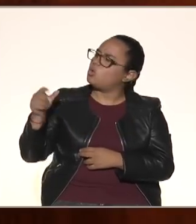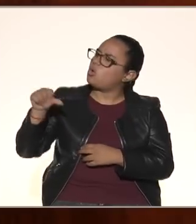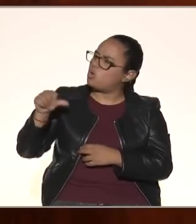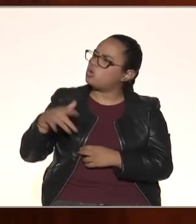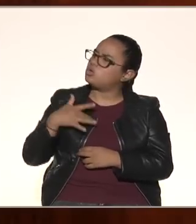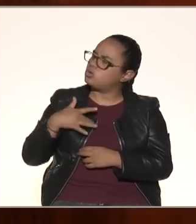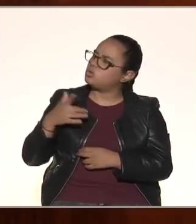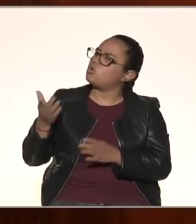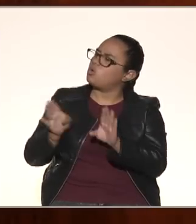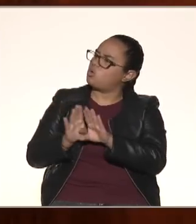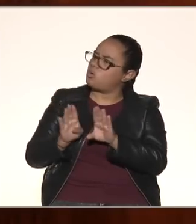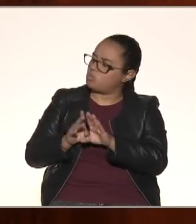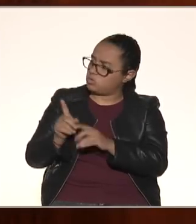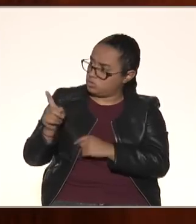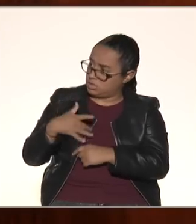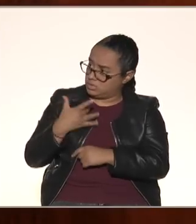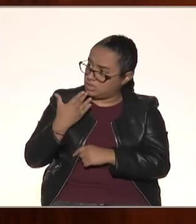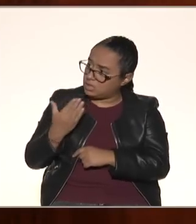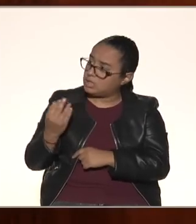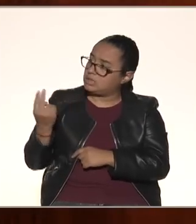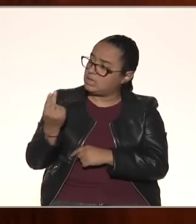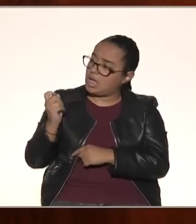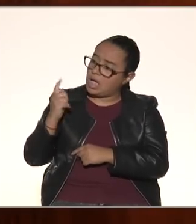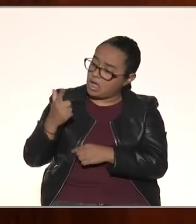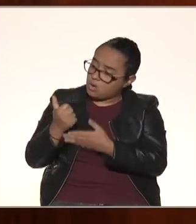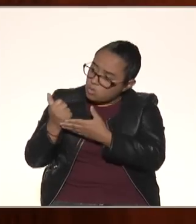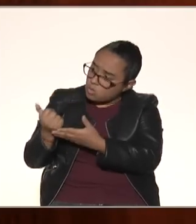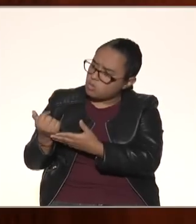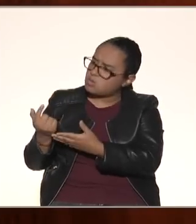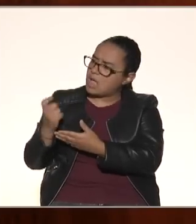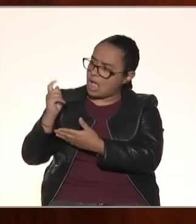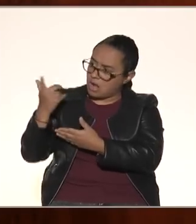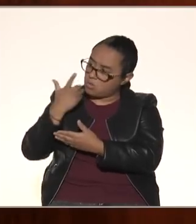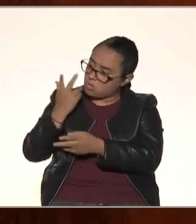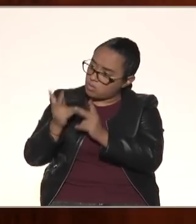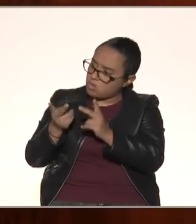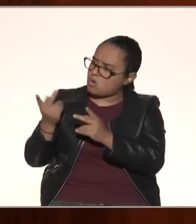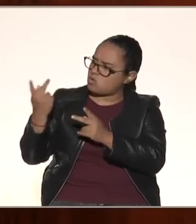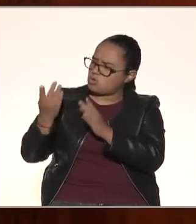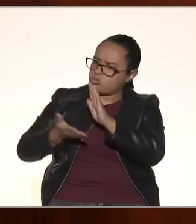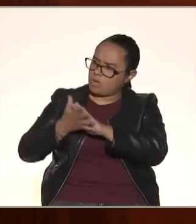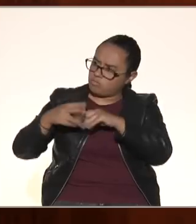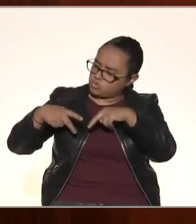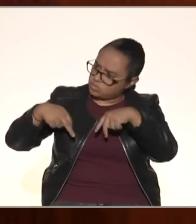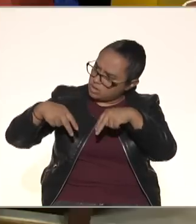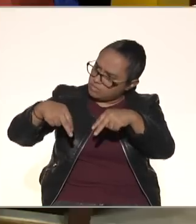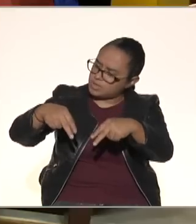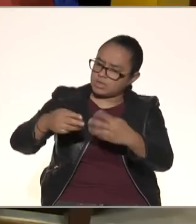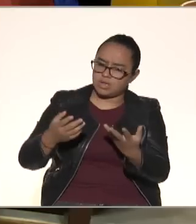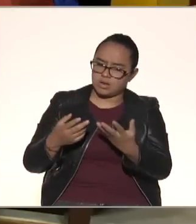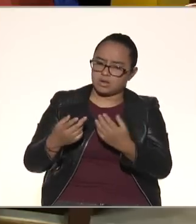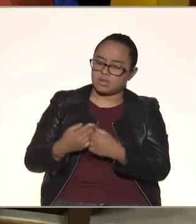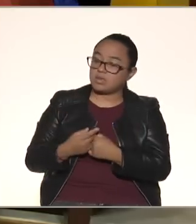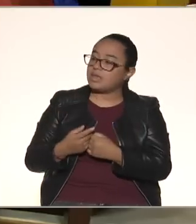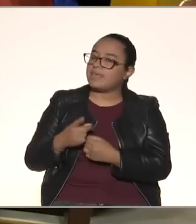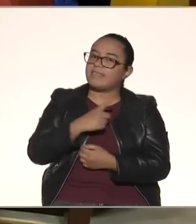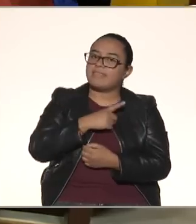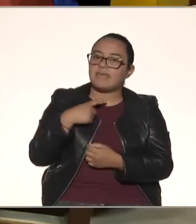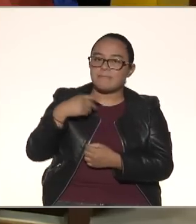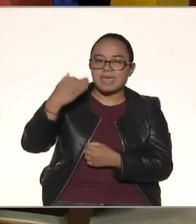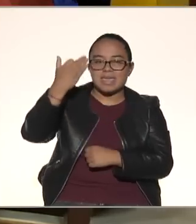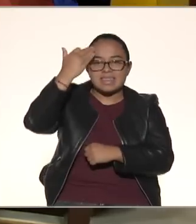día. O sea, estás bien, necesitas ayuda, quieres que platiquemos, salimos a caminar. Brindar tiempo,